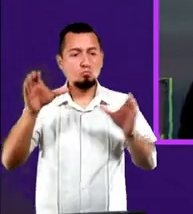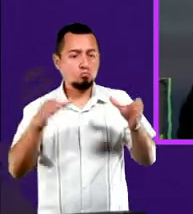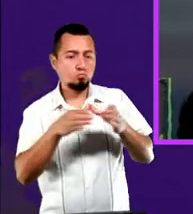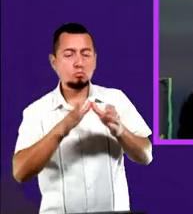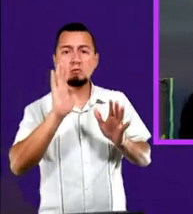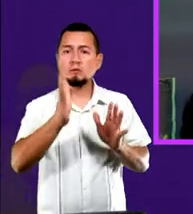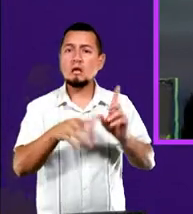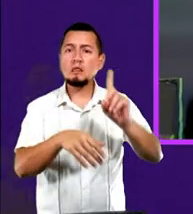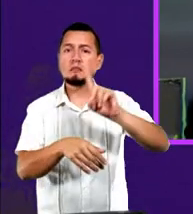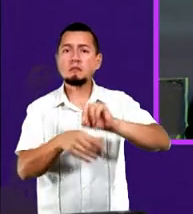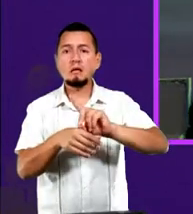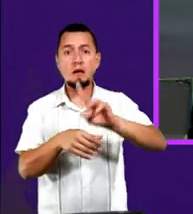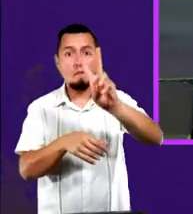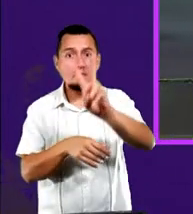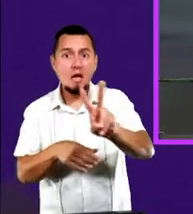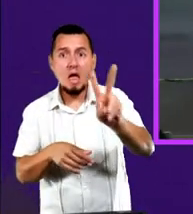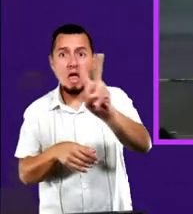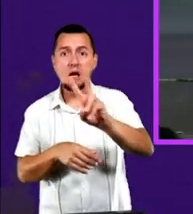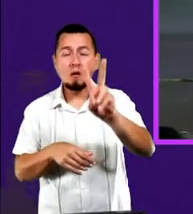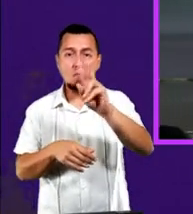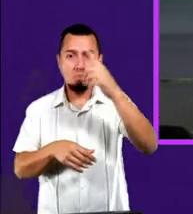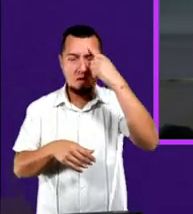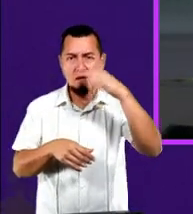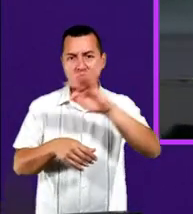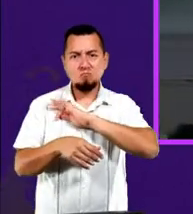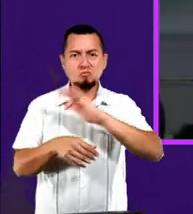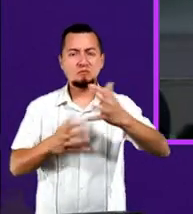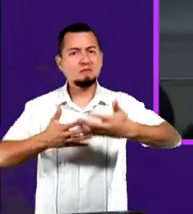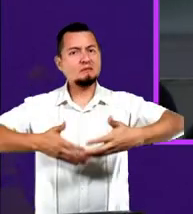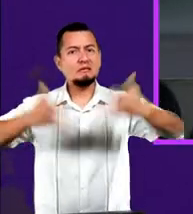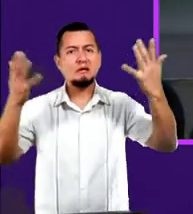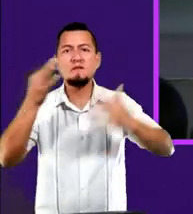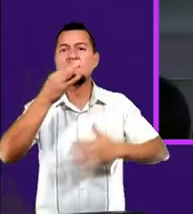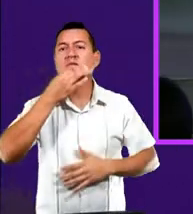gran festividad. Adelante.